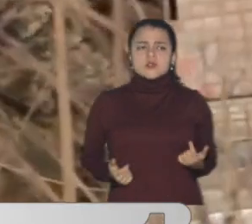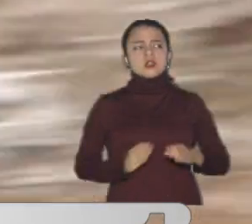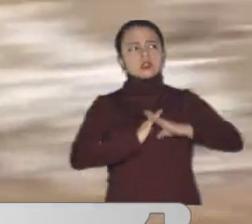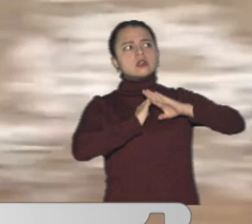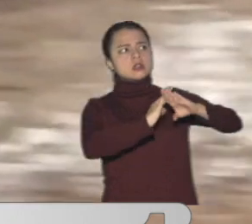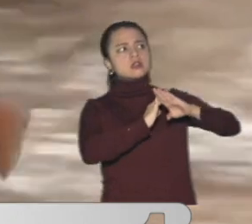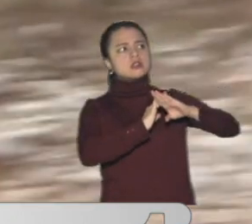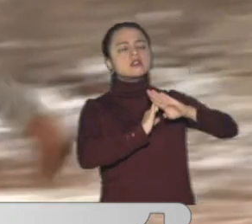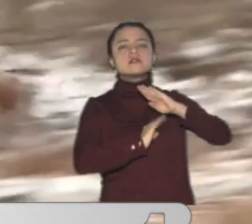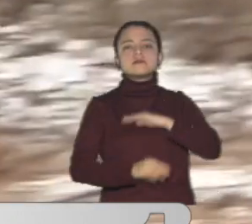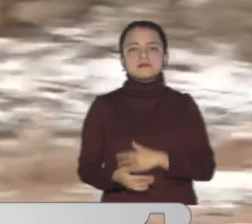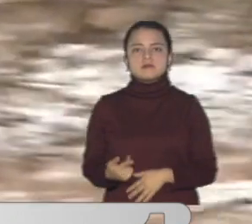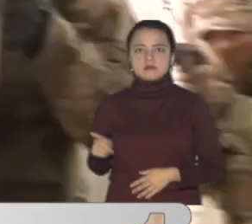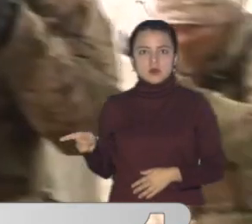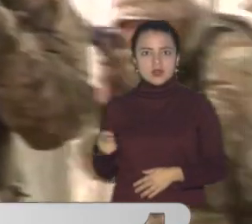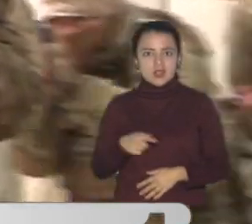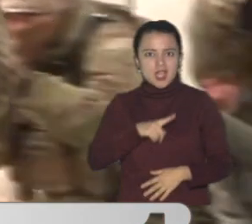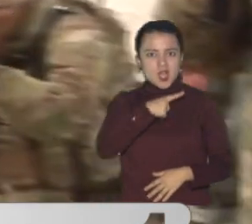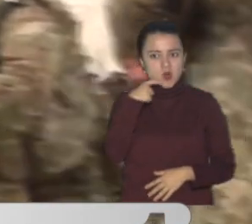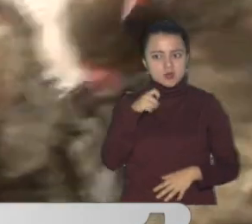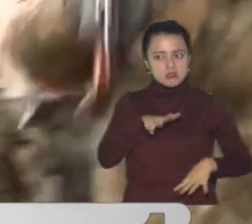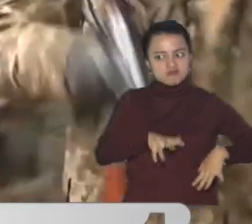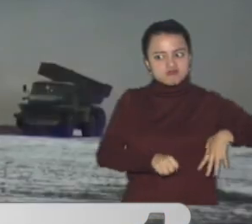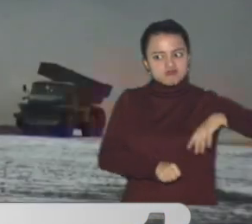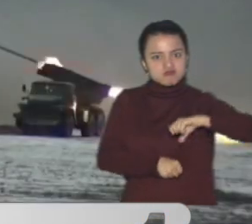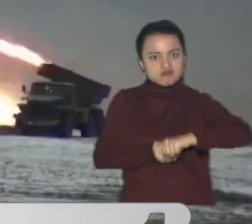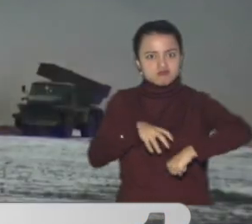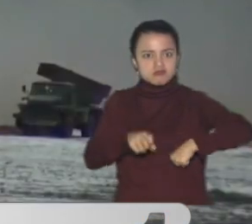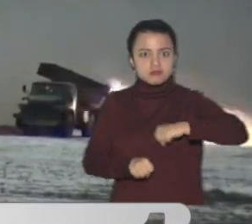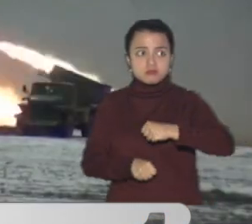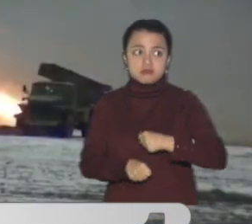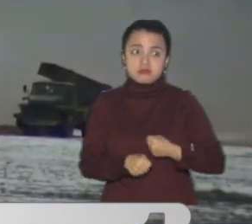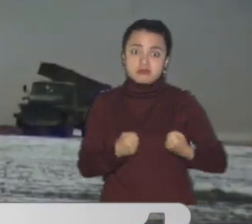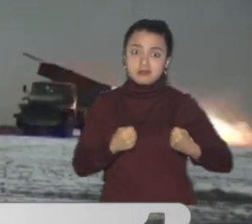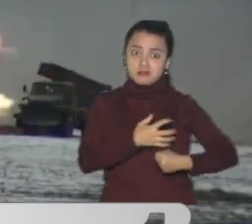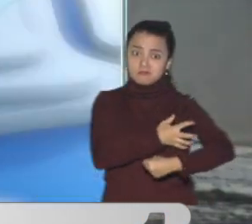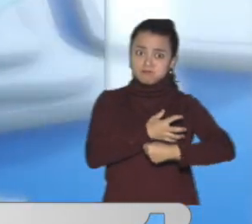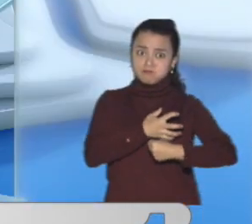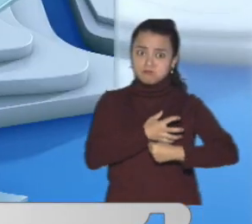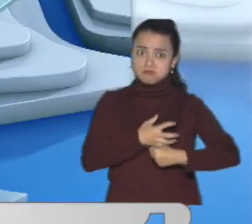empujando gradualmente al ejército invasor, considerado el segundo más fuerte del mundo.